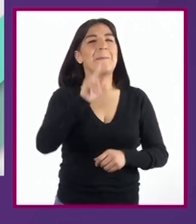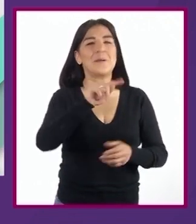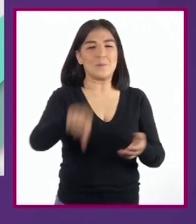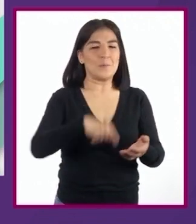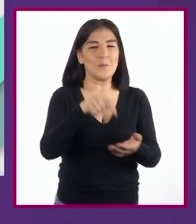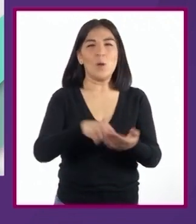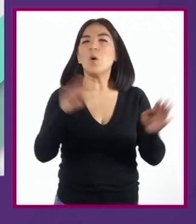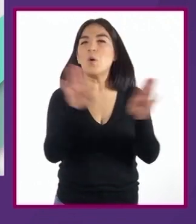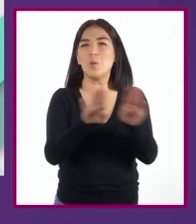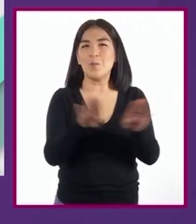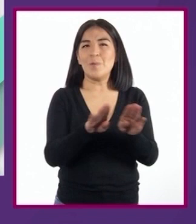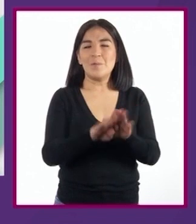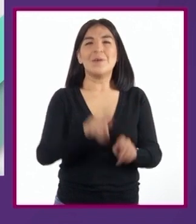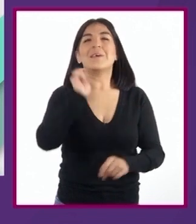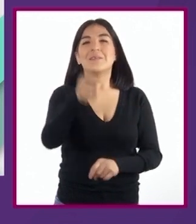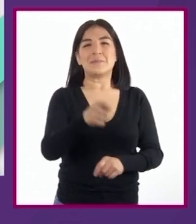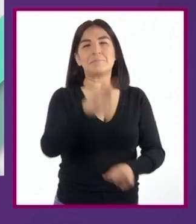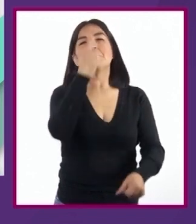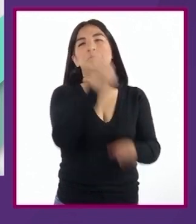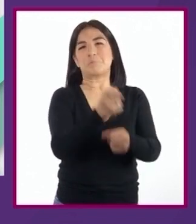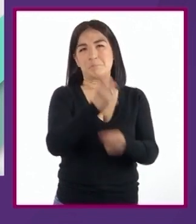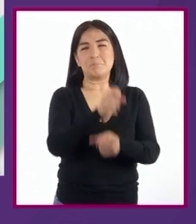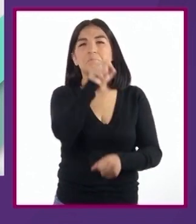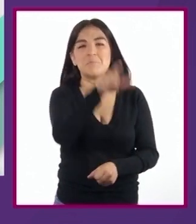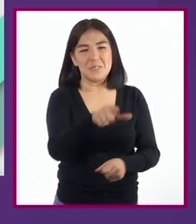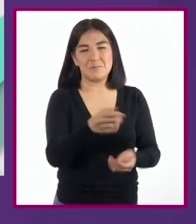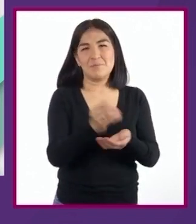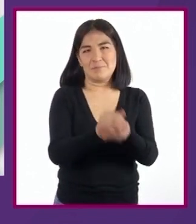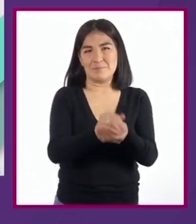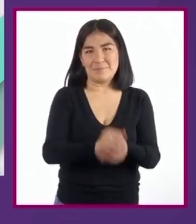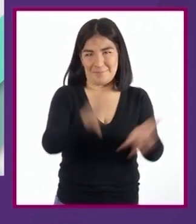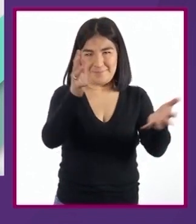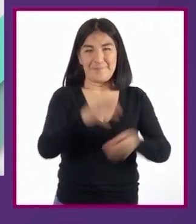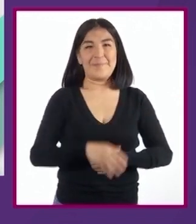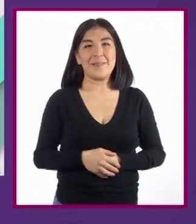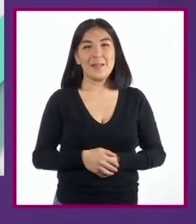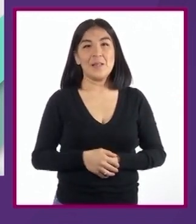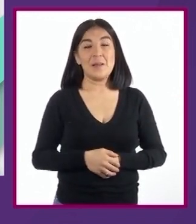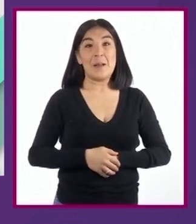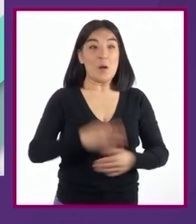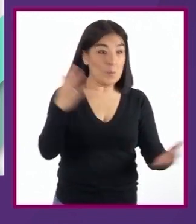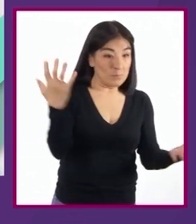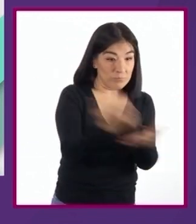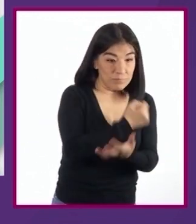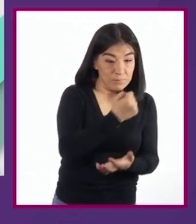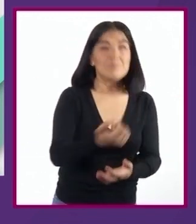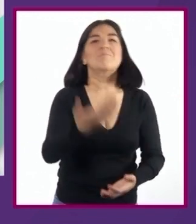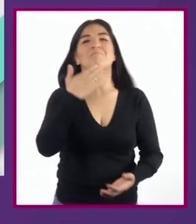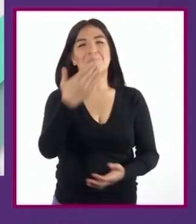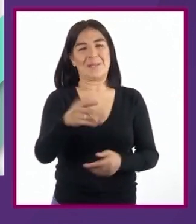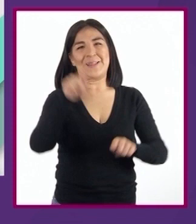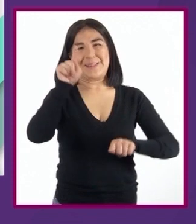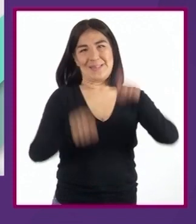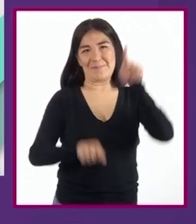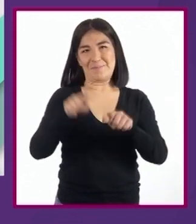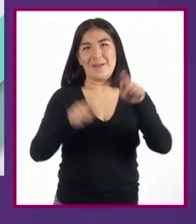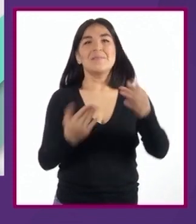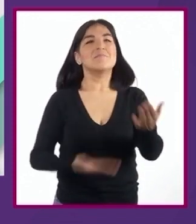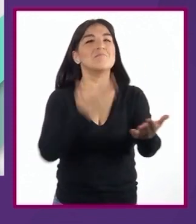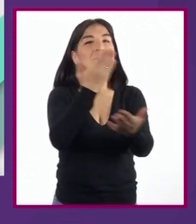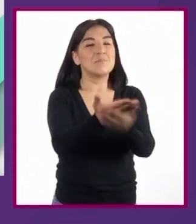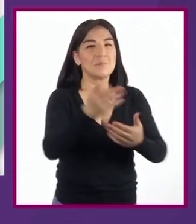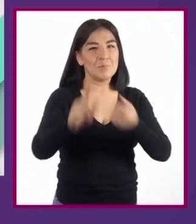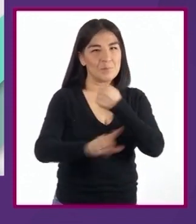muestral, porque se refiere al mismo dado. Los casos favorables dependen de lo solicitado en el problema.